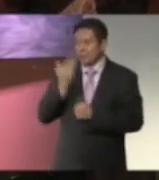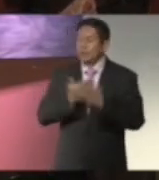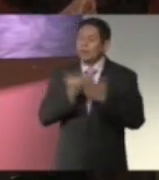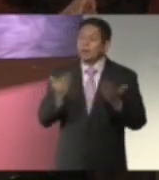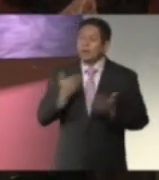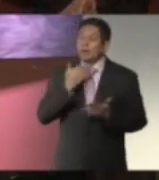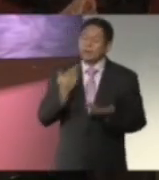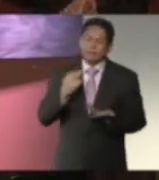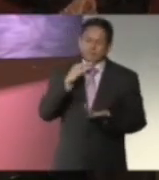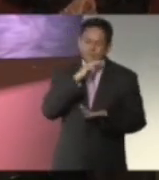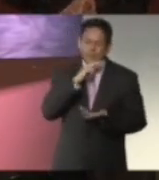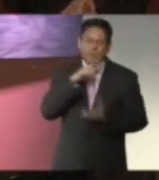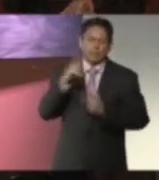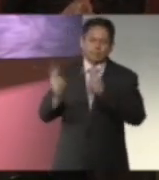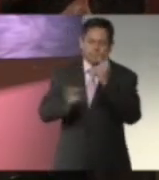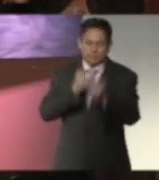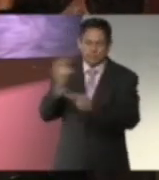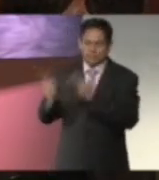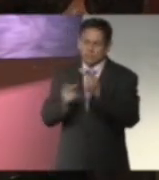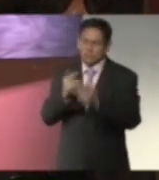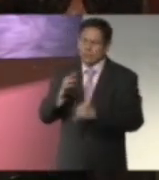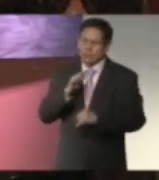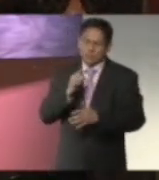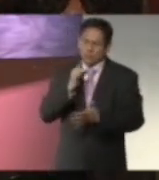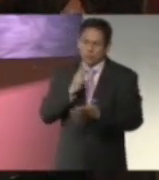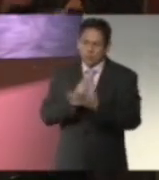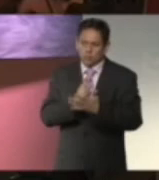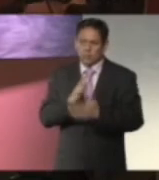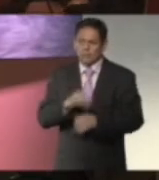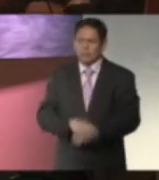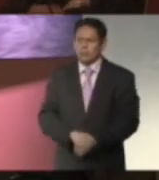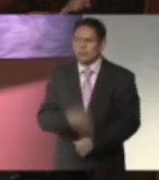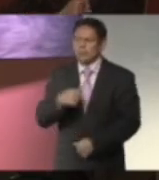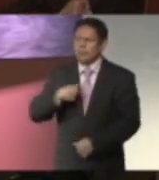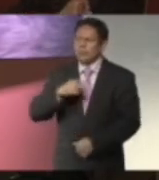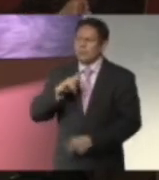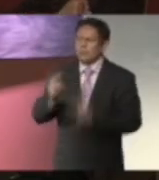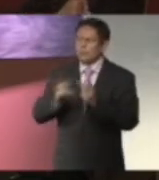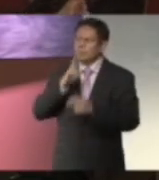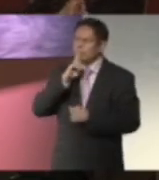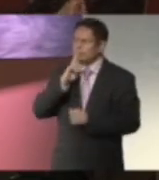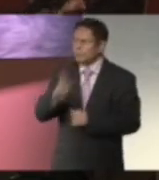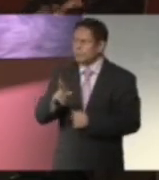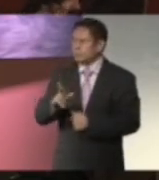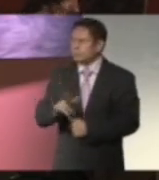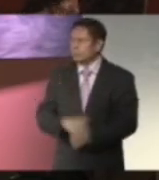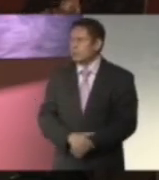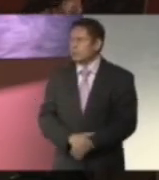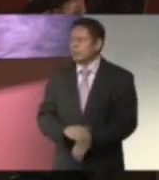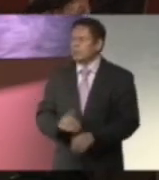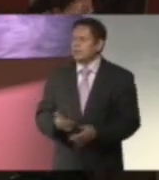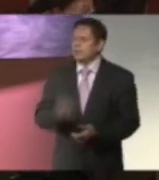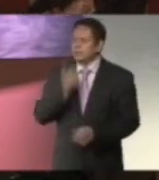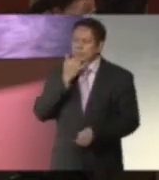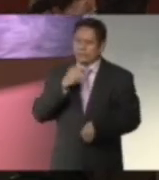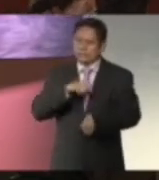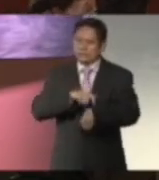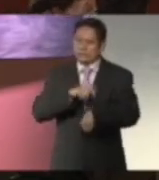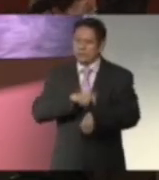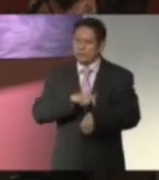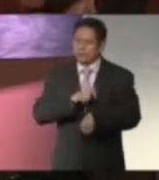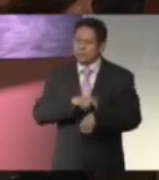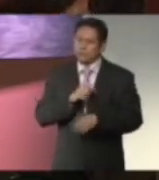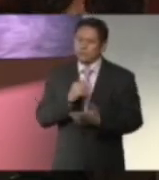ronda de preguntas, de hecho la única ronda de preguntas y respuestas. Por razones de tiempo,